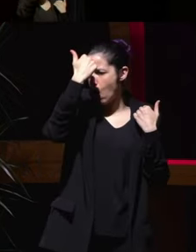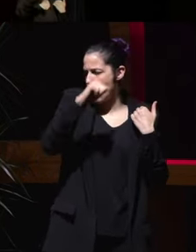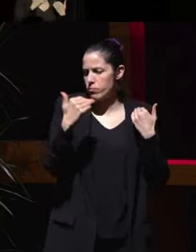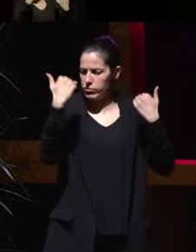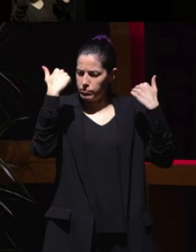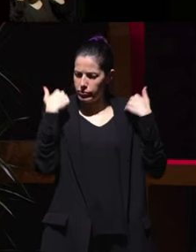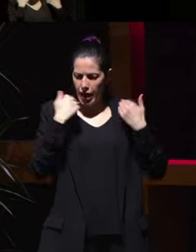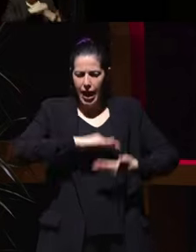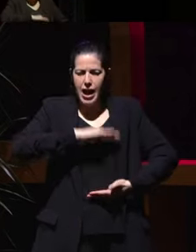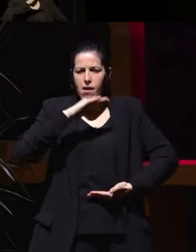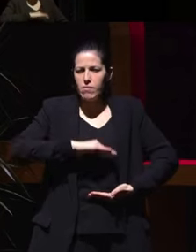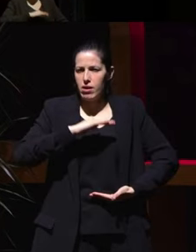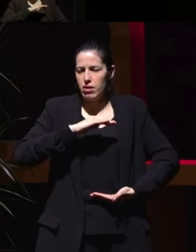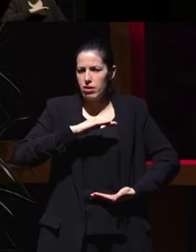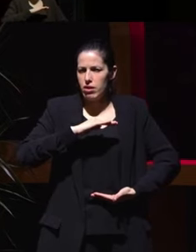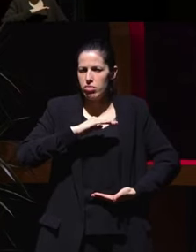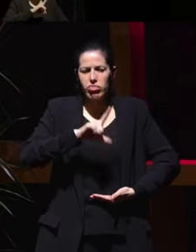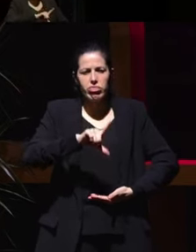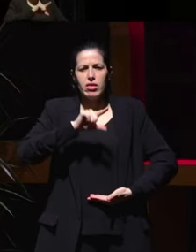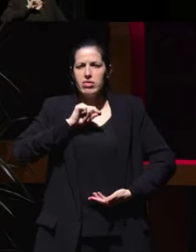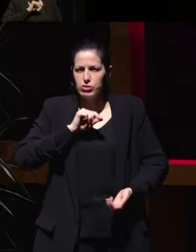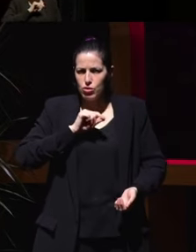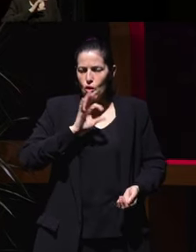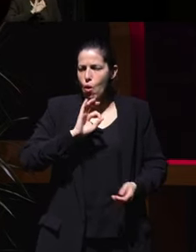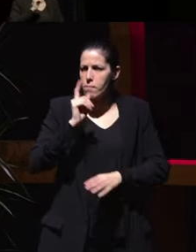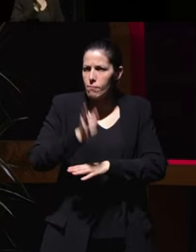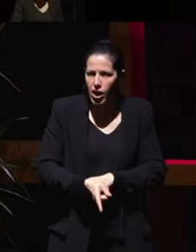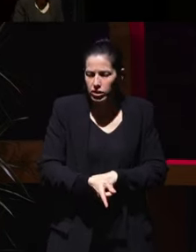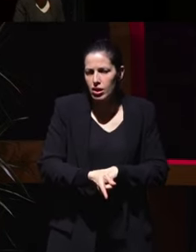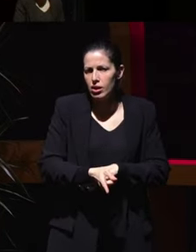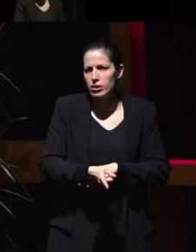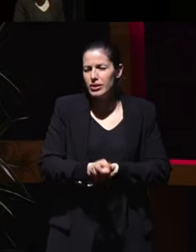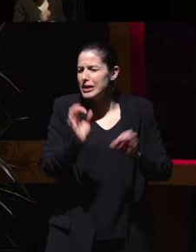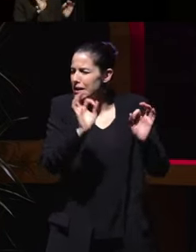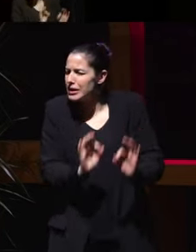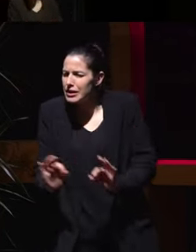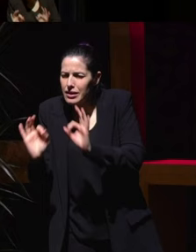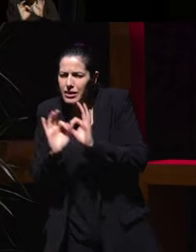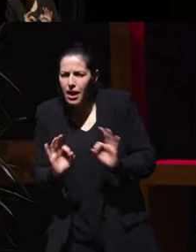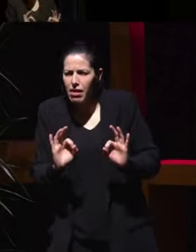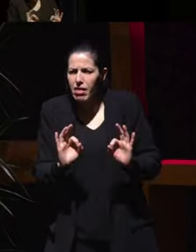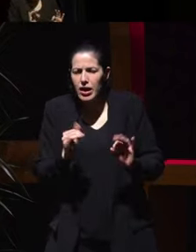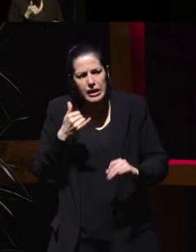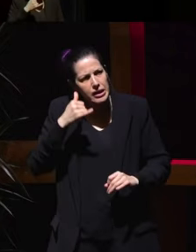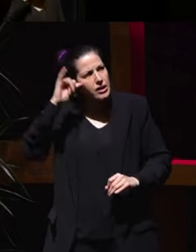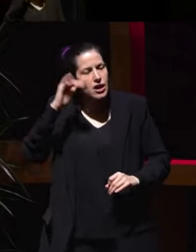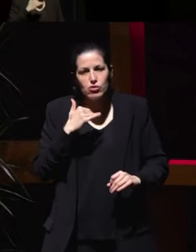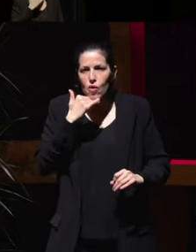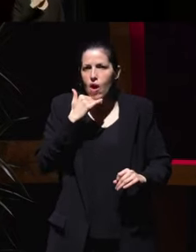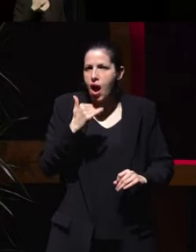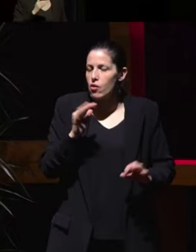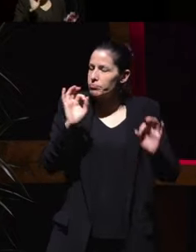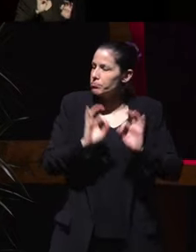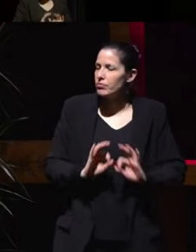con capacidad de decisión y de mandar había decidido arriesgar, porque al final